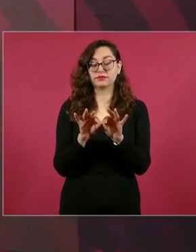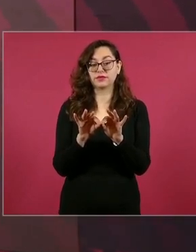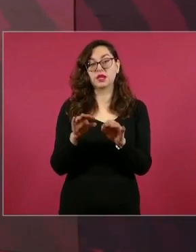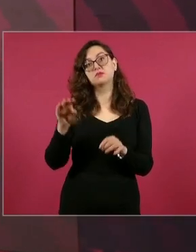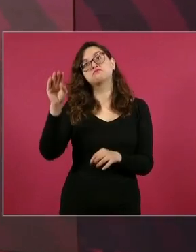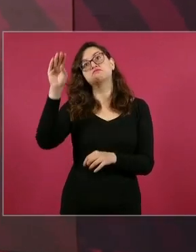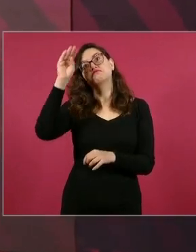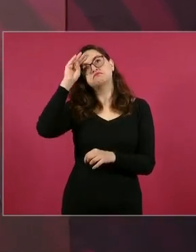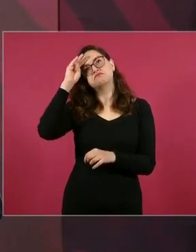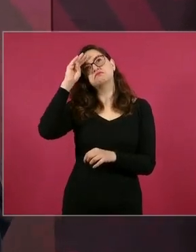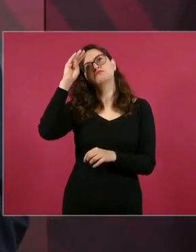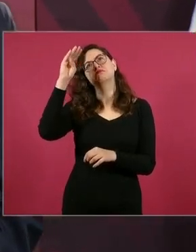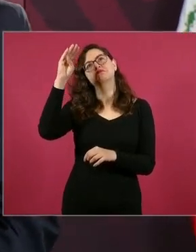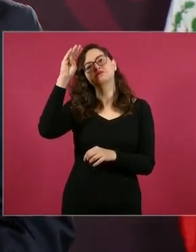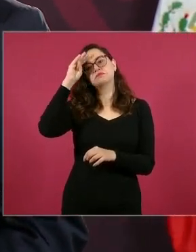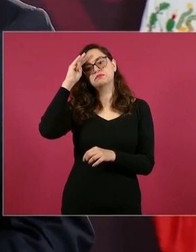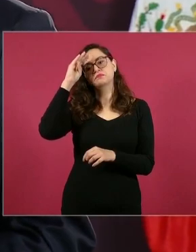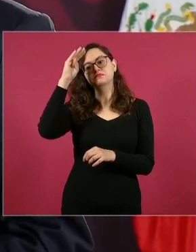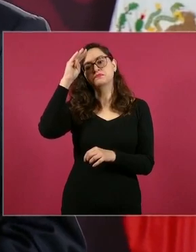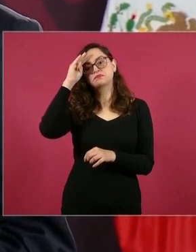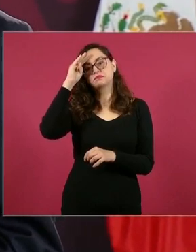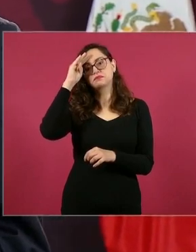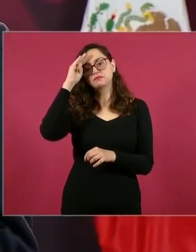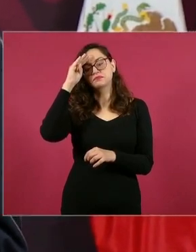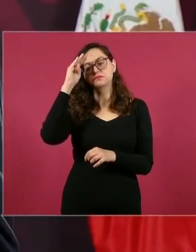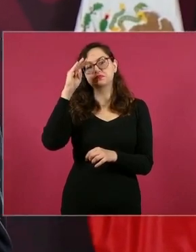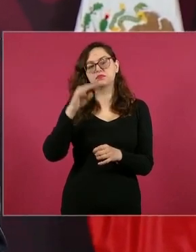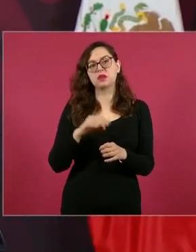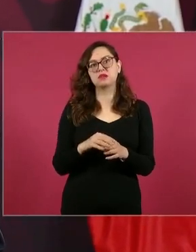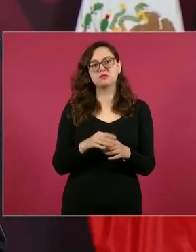pensar en la comunicación